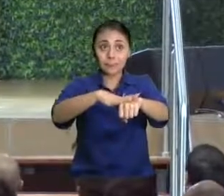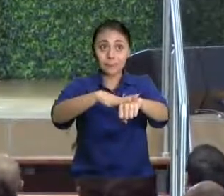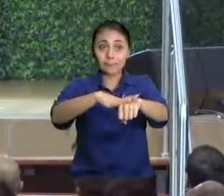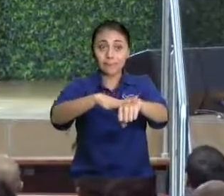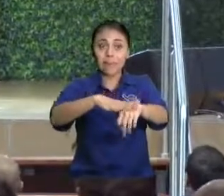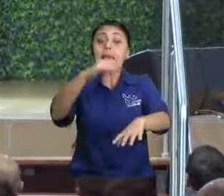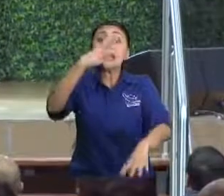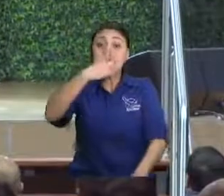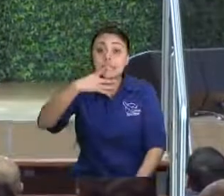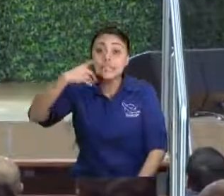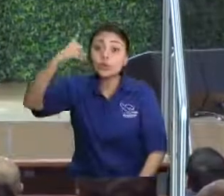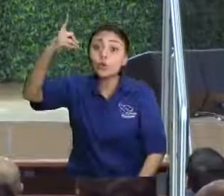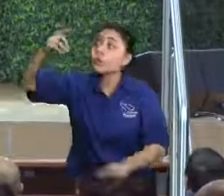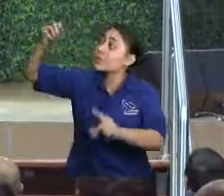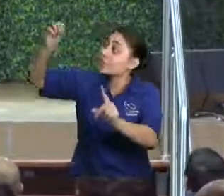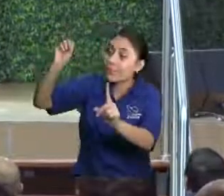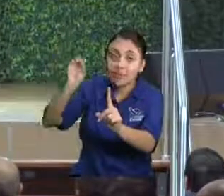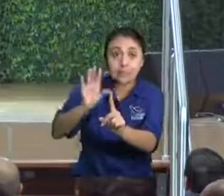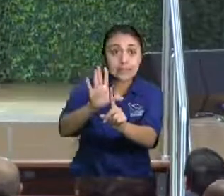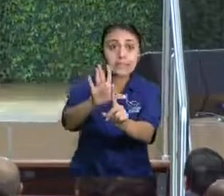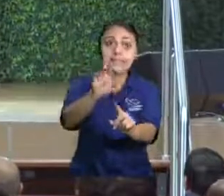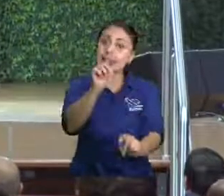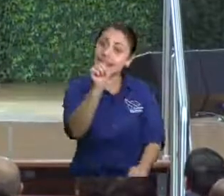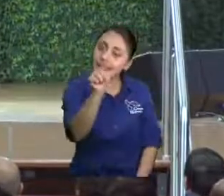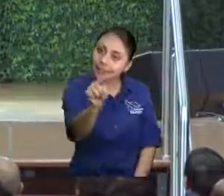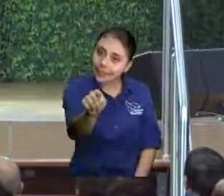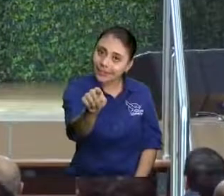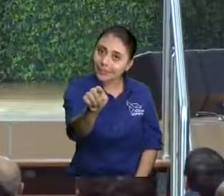Si Dios te ha bendecido,